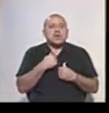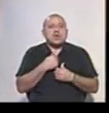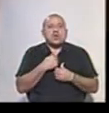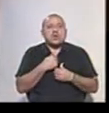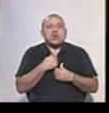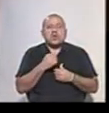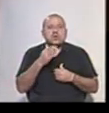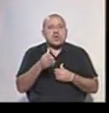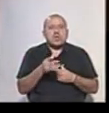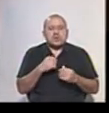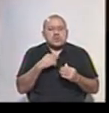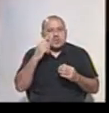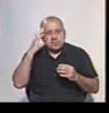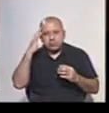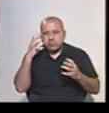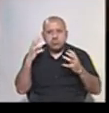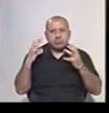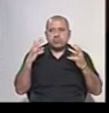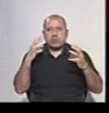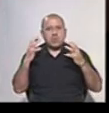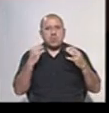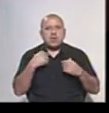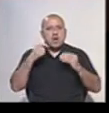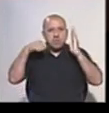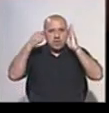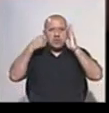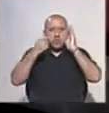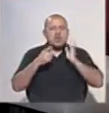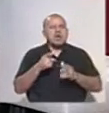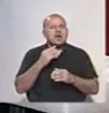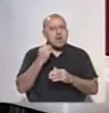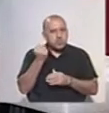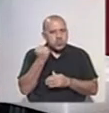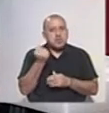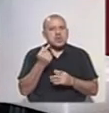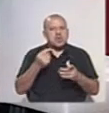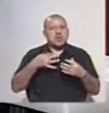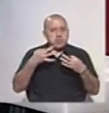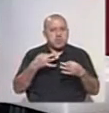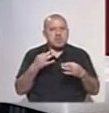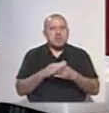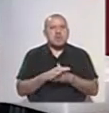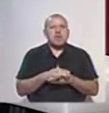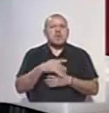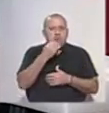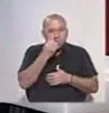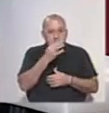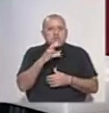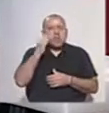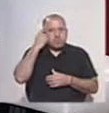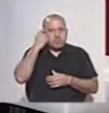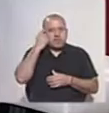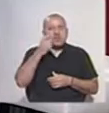salís recontracargado de intensidad y me parece que es una buena... una buena experiencia para vivir en el